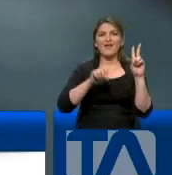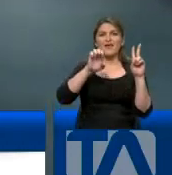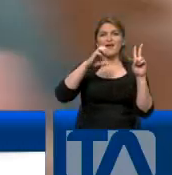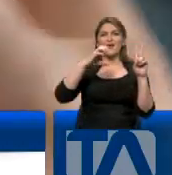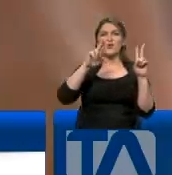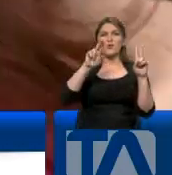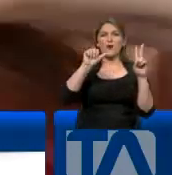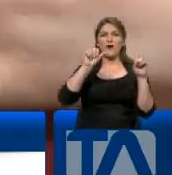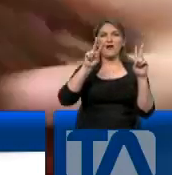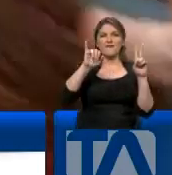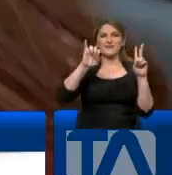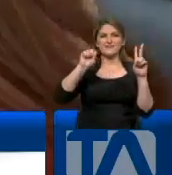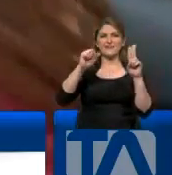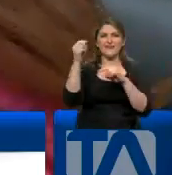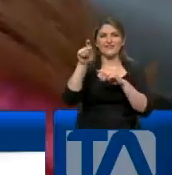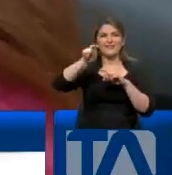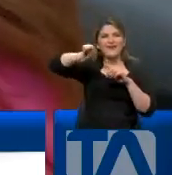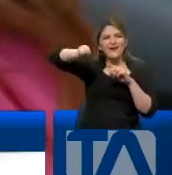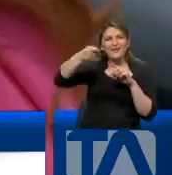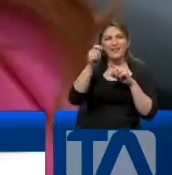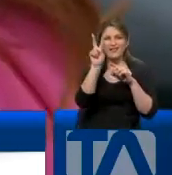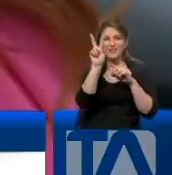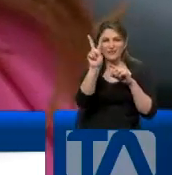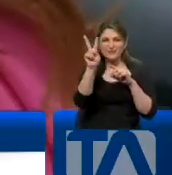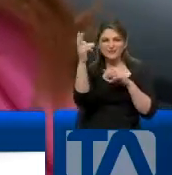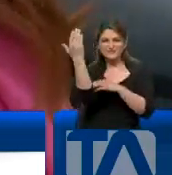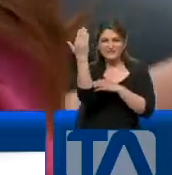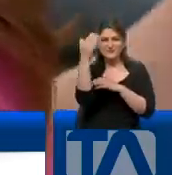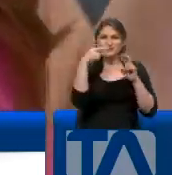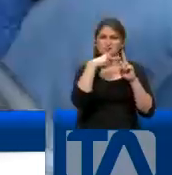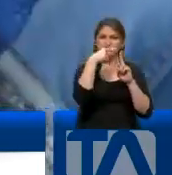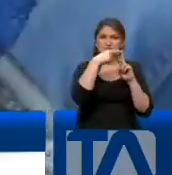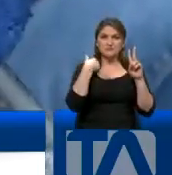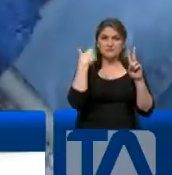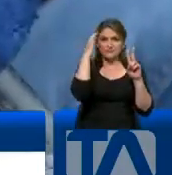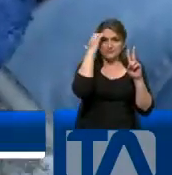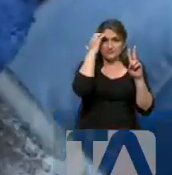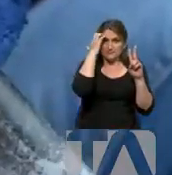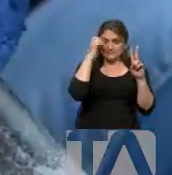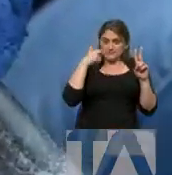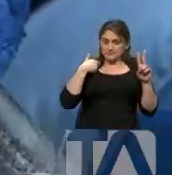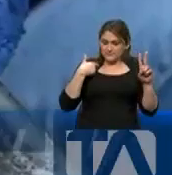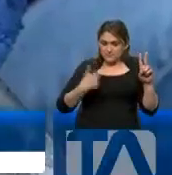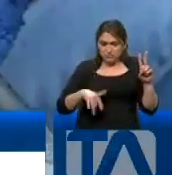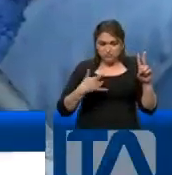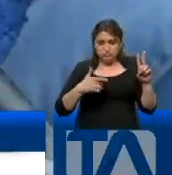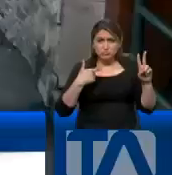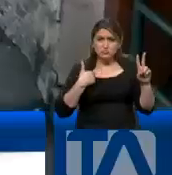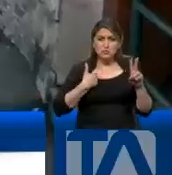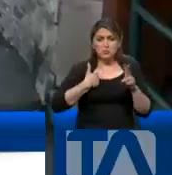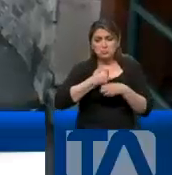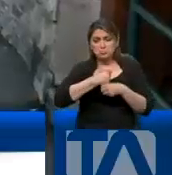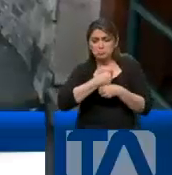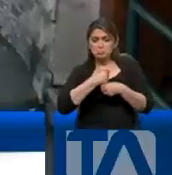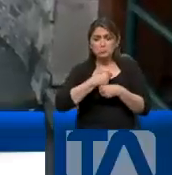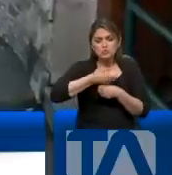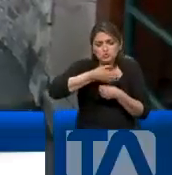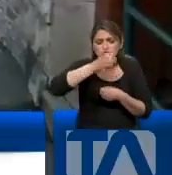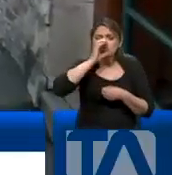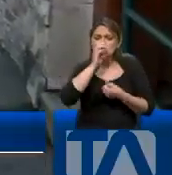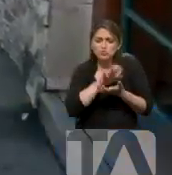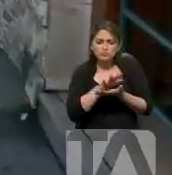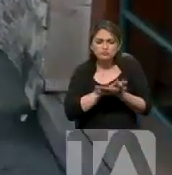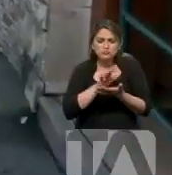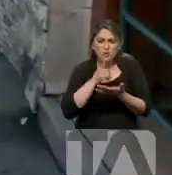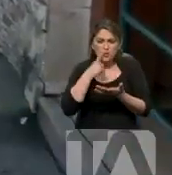televisiva Ecuavisa. Ellos contaron los momentos de terror que vivieron. Muy temprano en la mañana estábamos terminando de desayunar